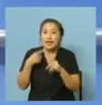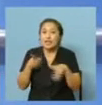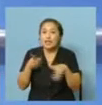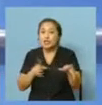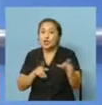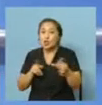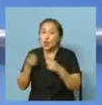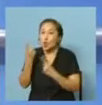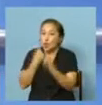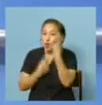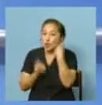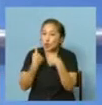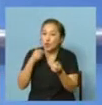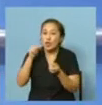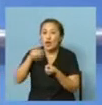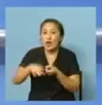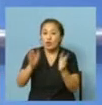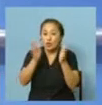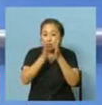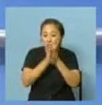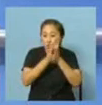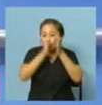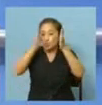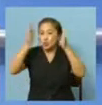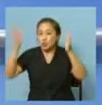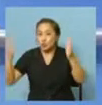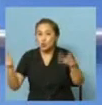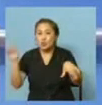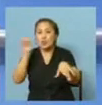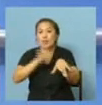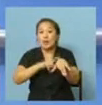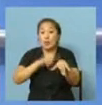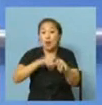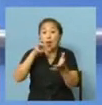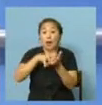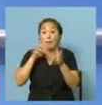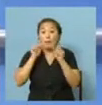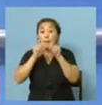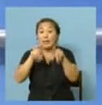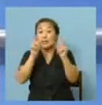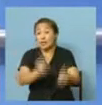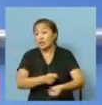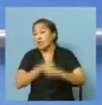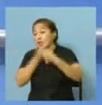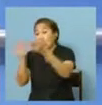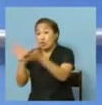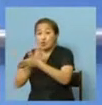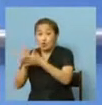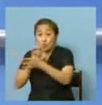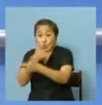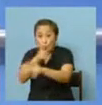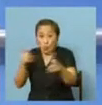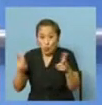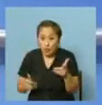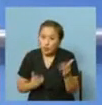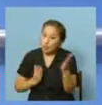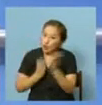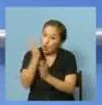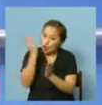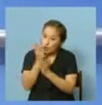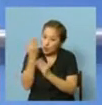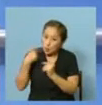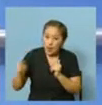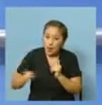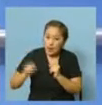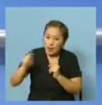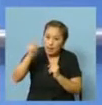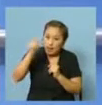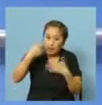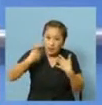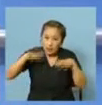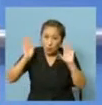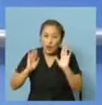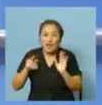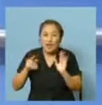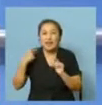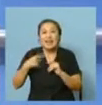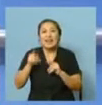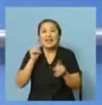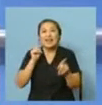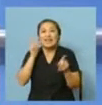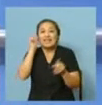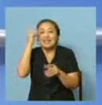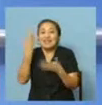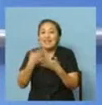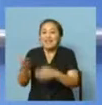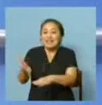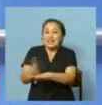regulado de que si en el plazo acotado que le damos a la empresa no le ofrece una solución continúa el trámite ordinario la idea es dar una